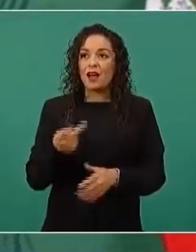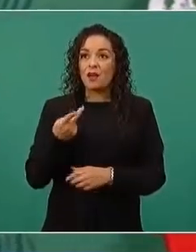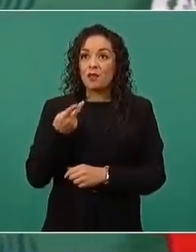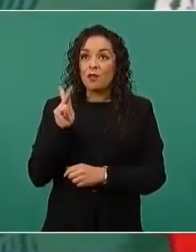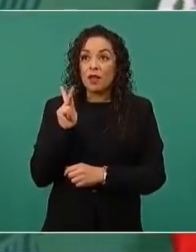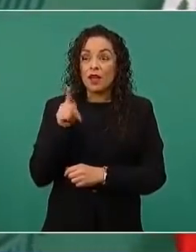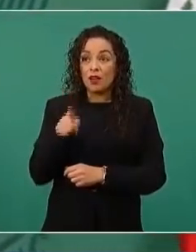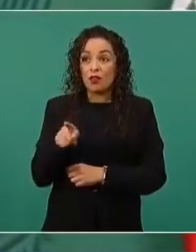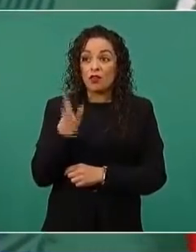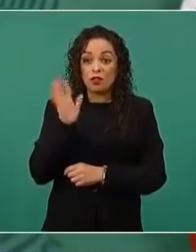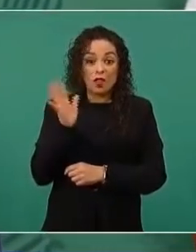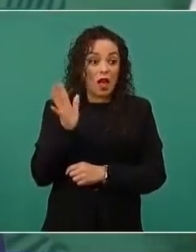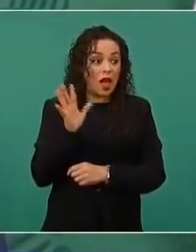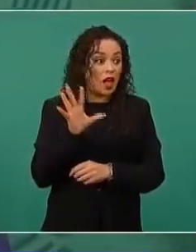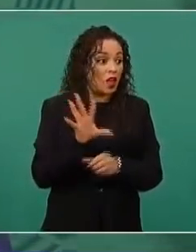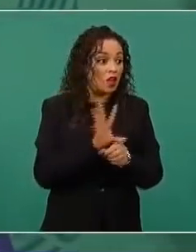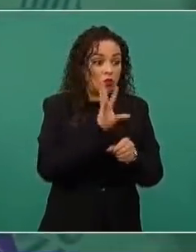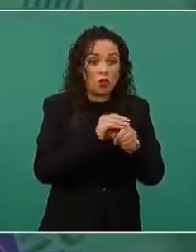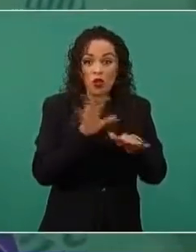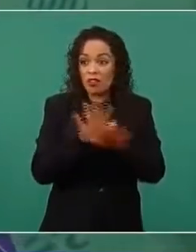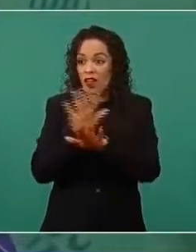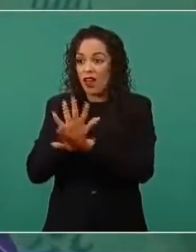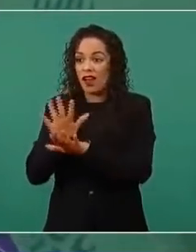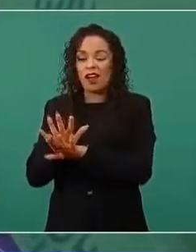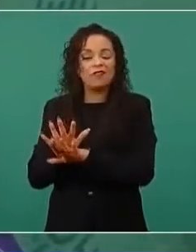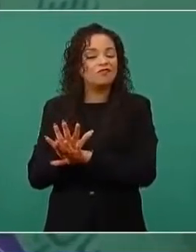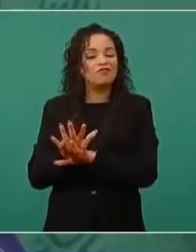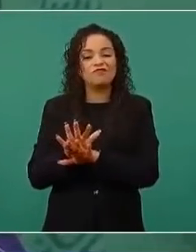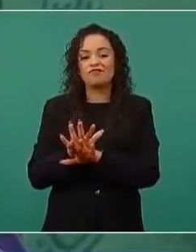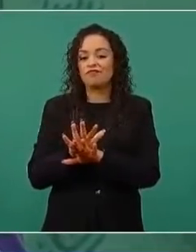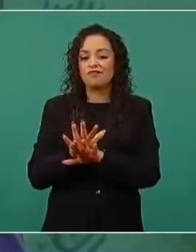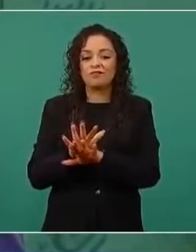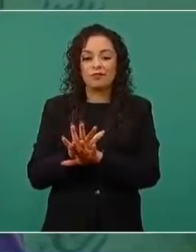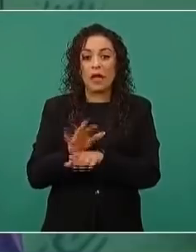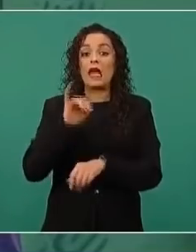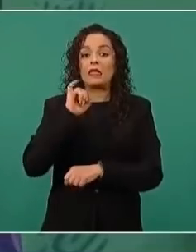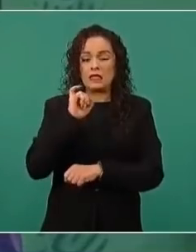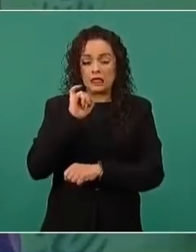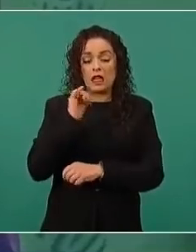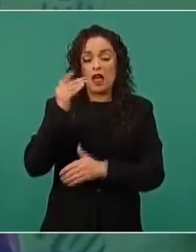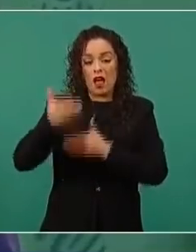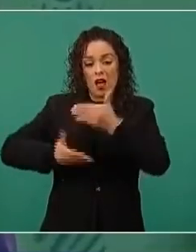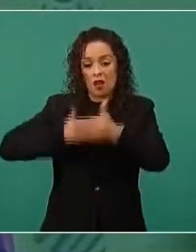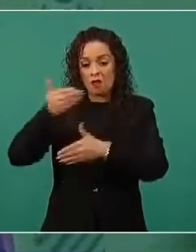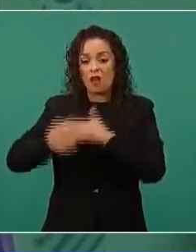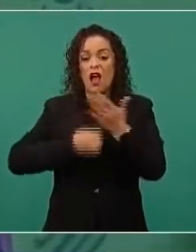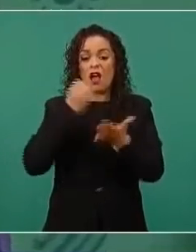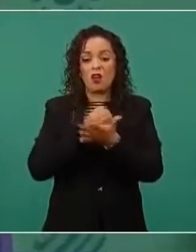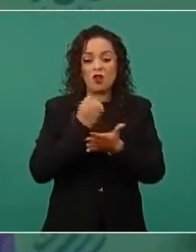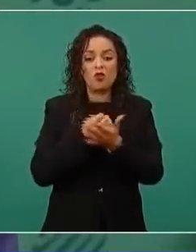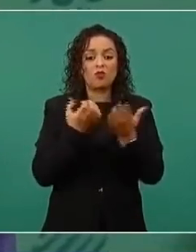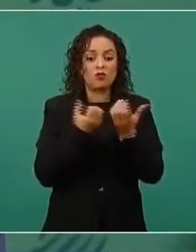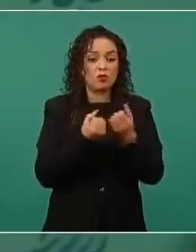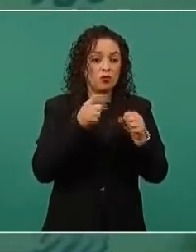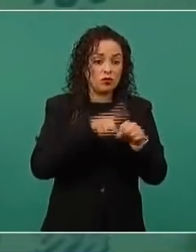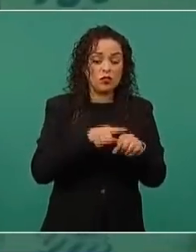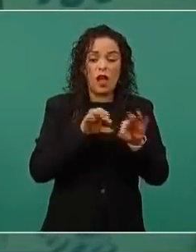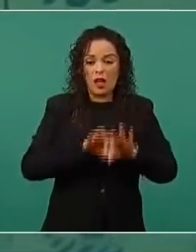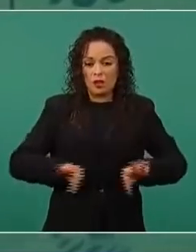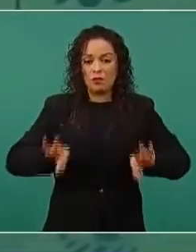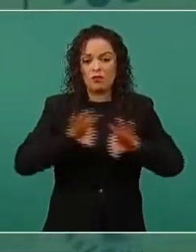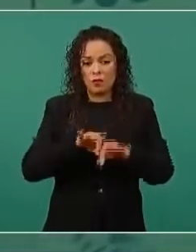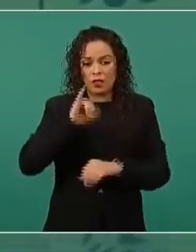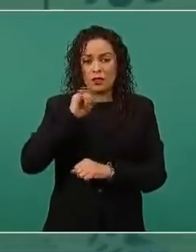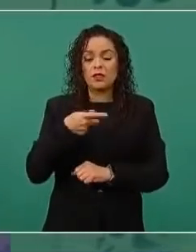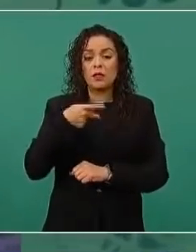con todo. Sí hubieron avances importantísimos en lo económico, en lo social. Imagínense cómo no va a haber avances